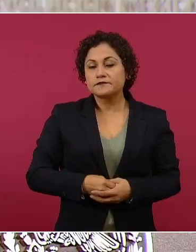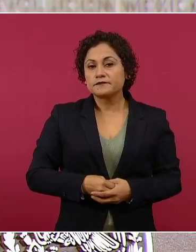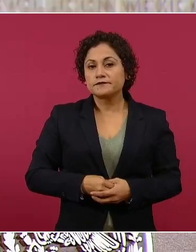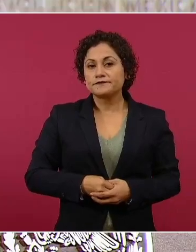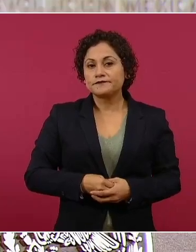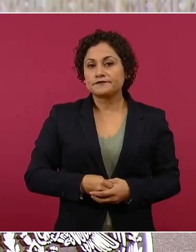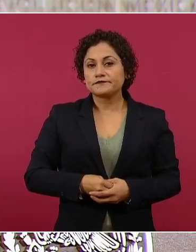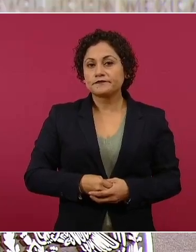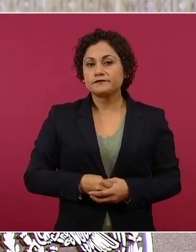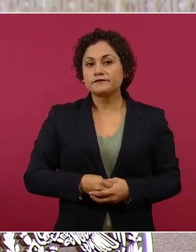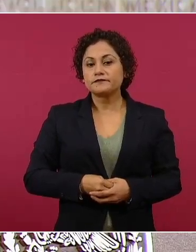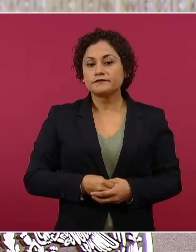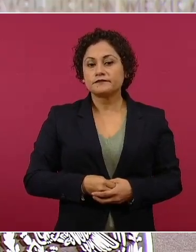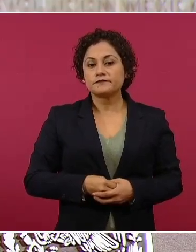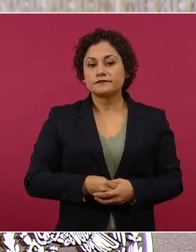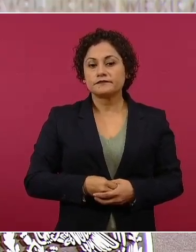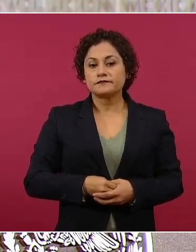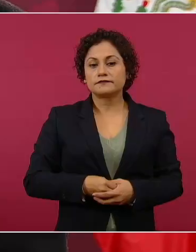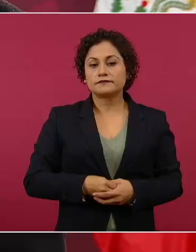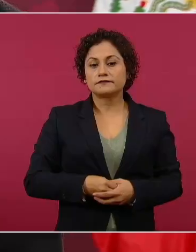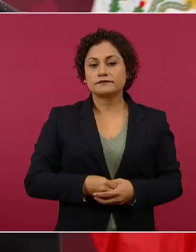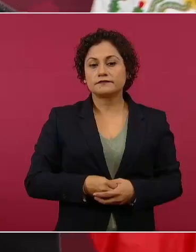hacer algo